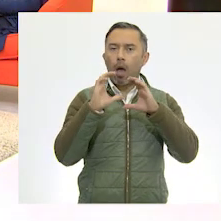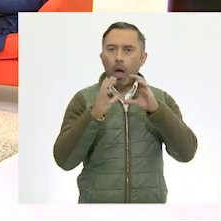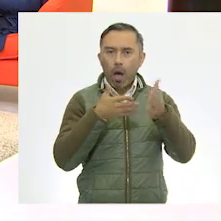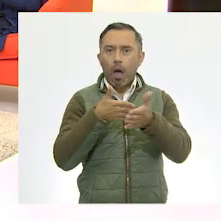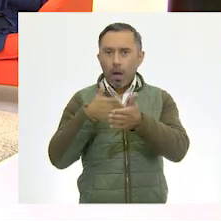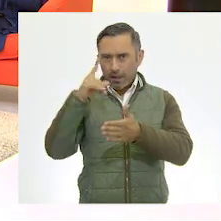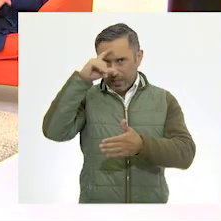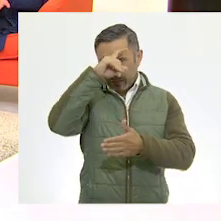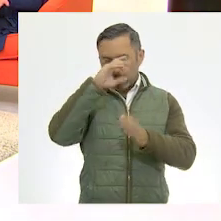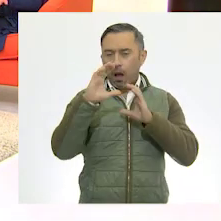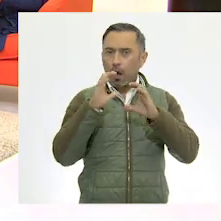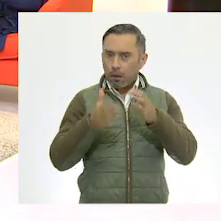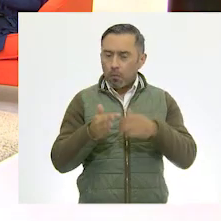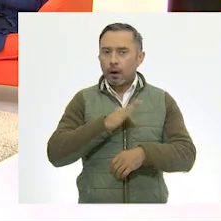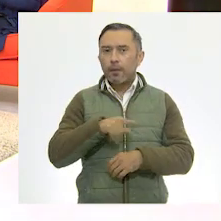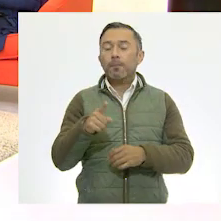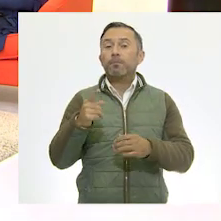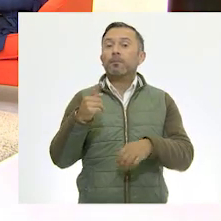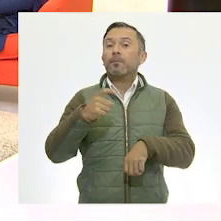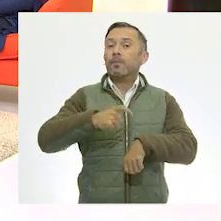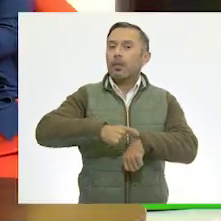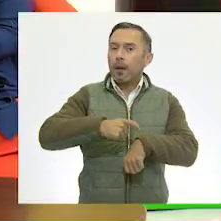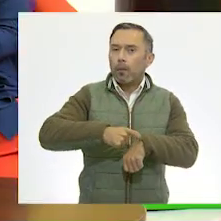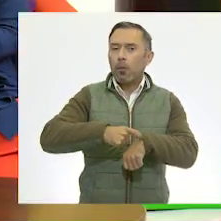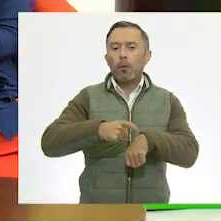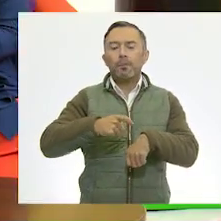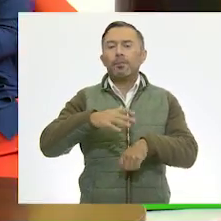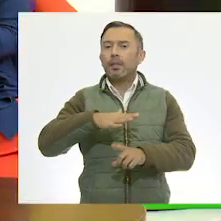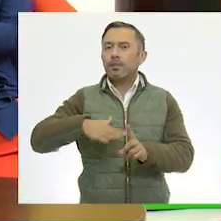los tiempos, los espacios y el sistema de trabajo.